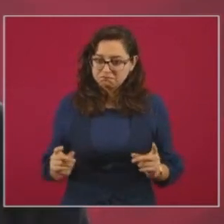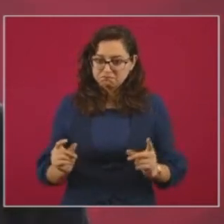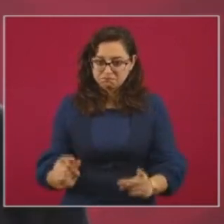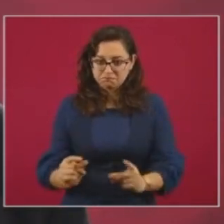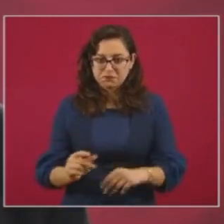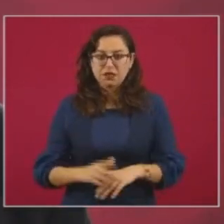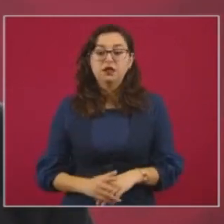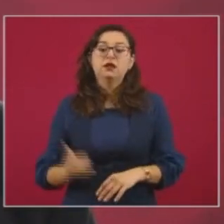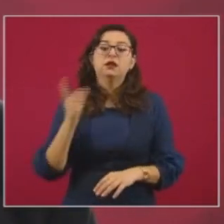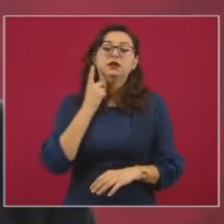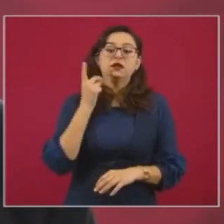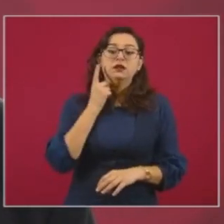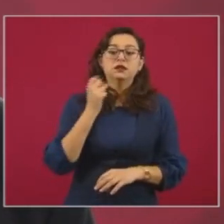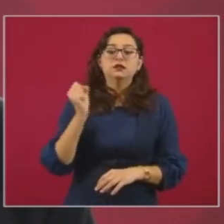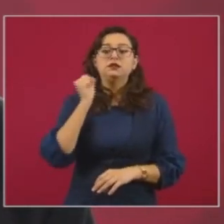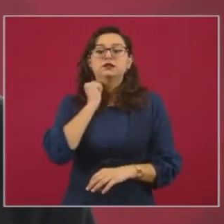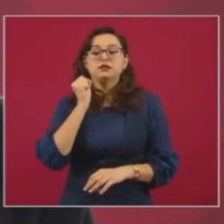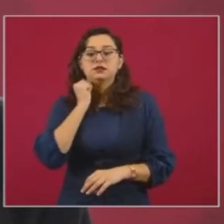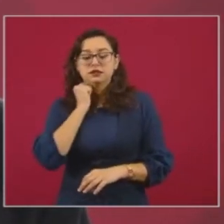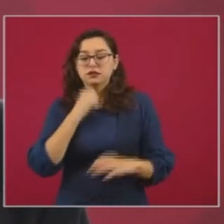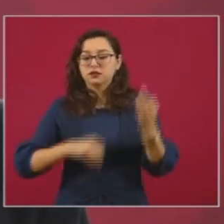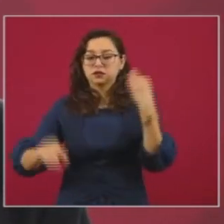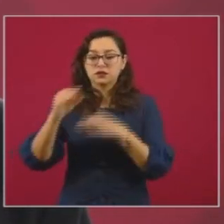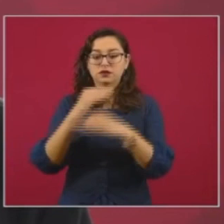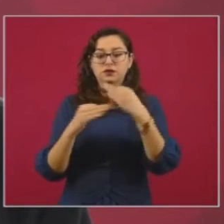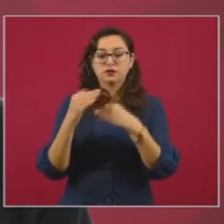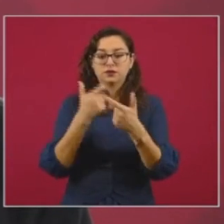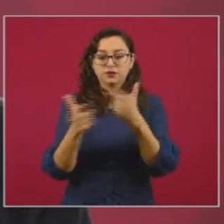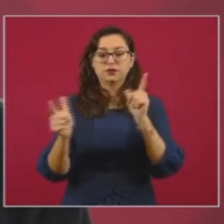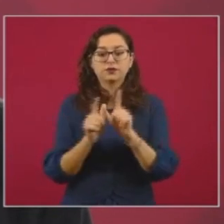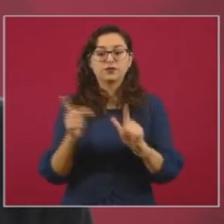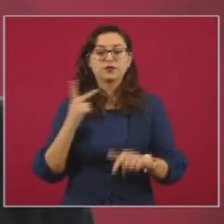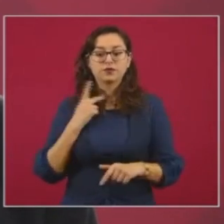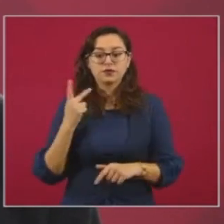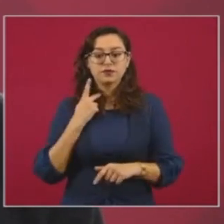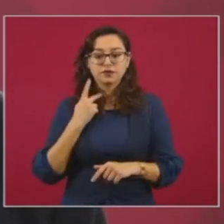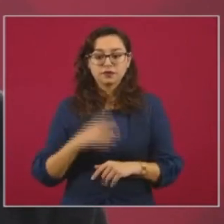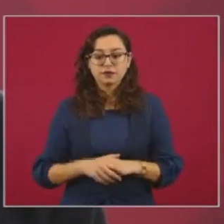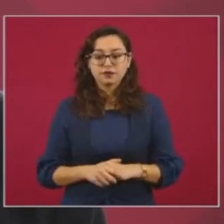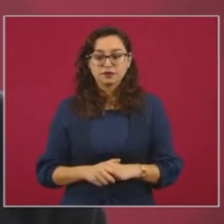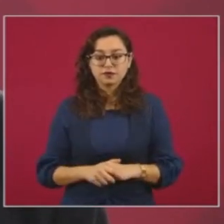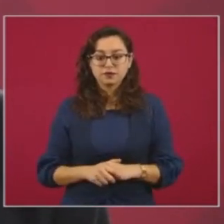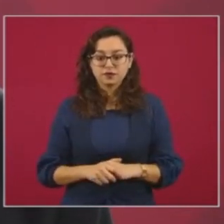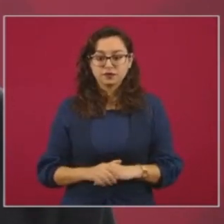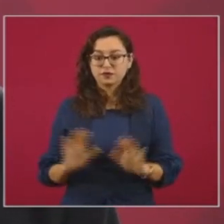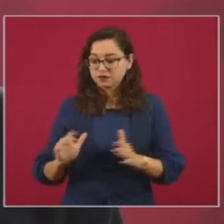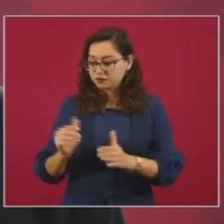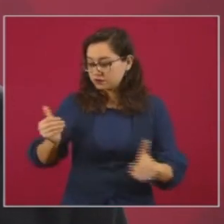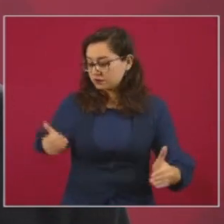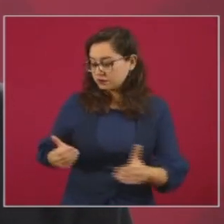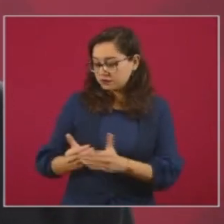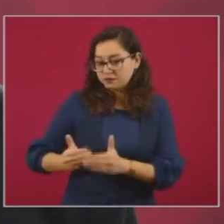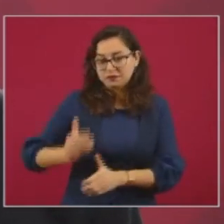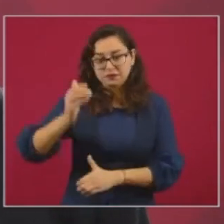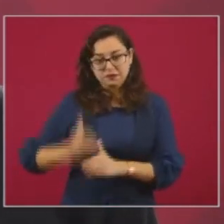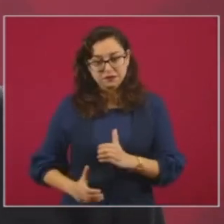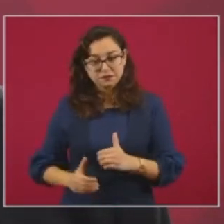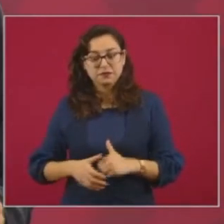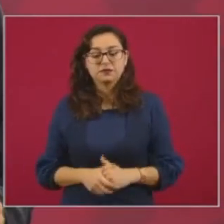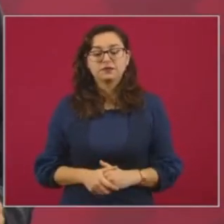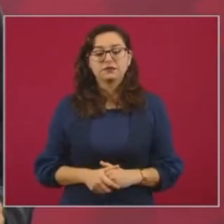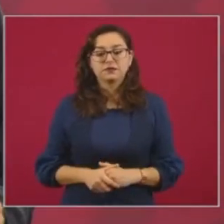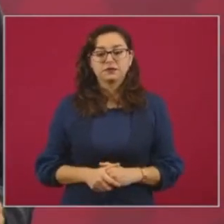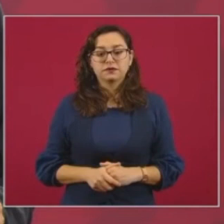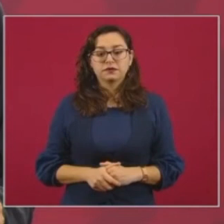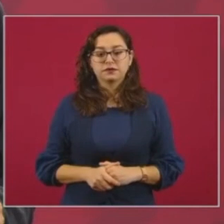diputados y senadores de todos los partidos, porque ya termina su periodo.